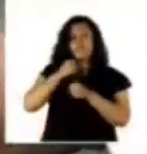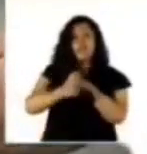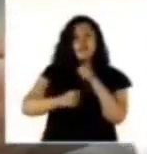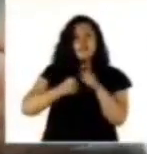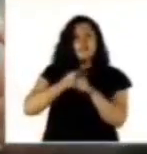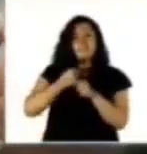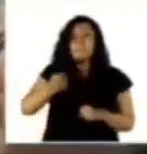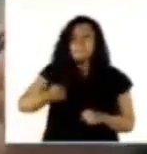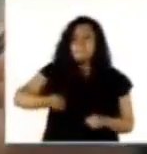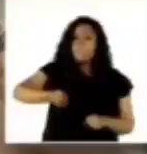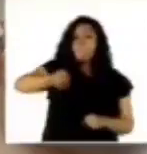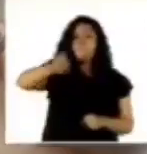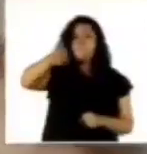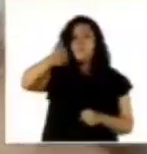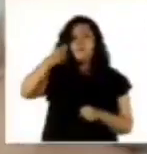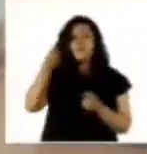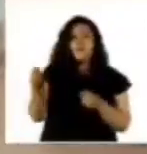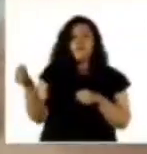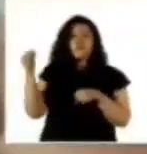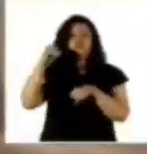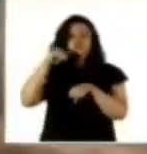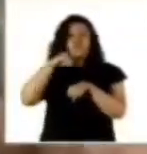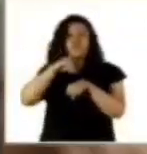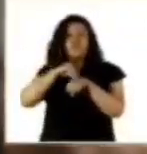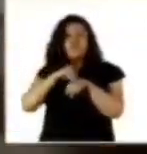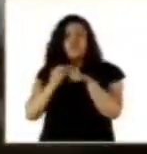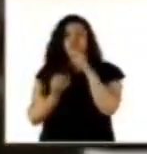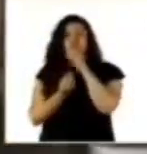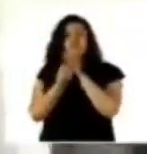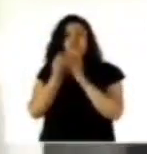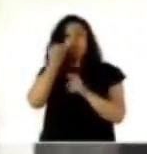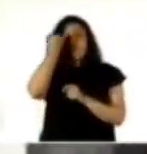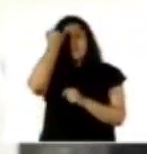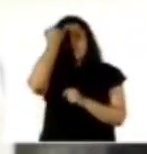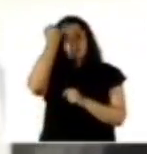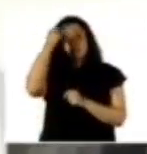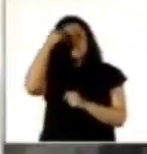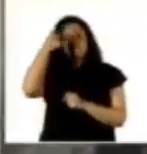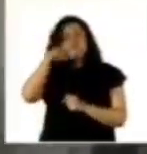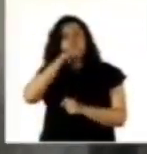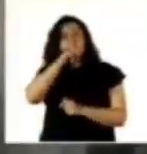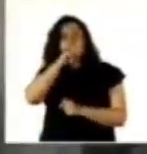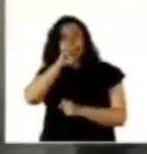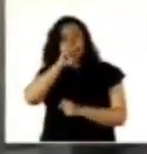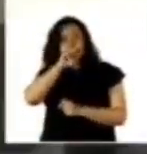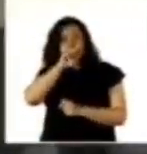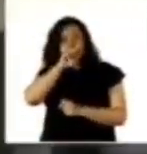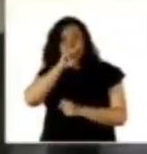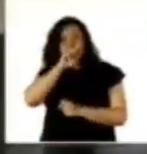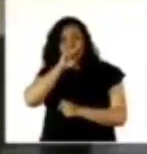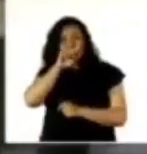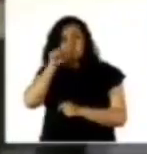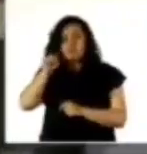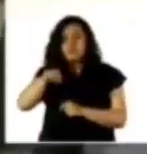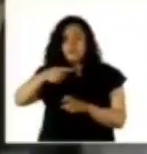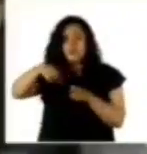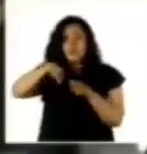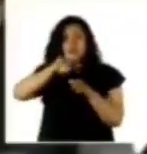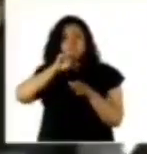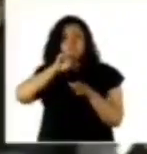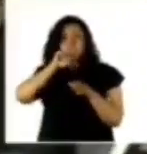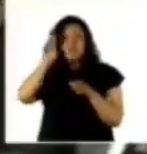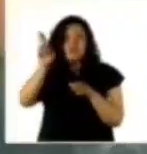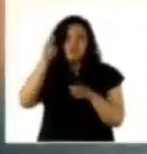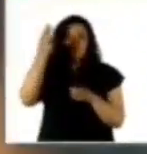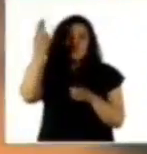a las madres universitarias estudiantes, aquellas que tienen hijos menores de